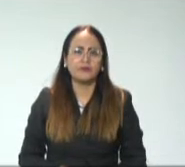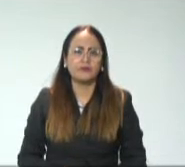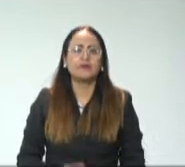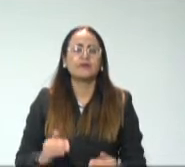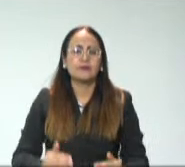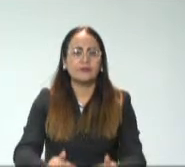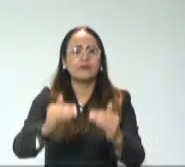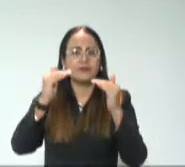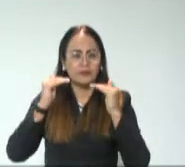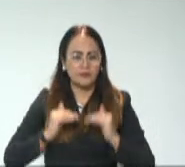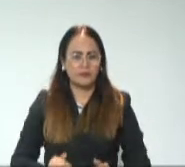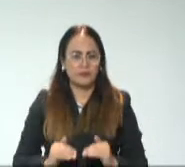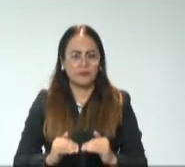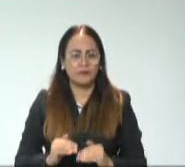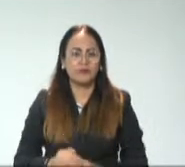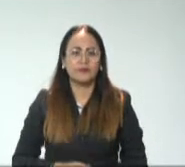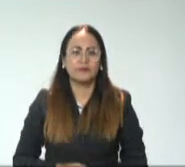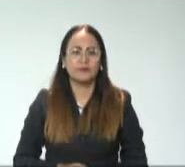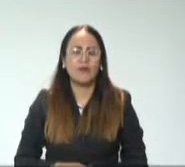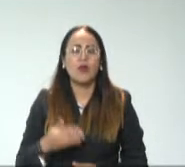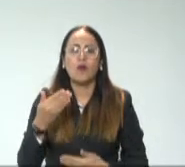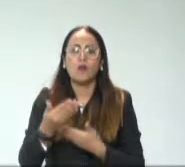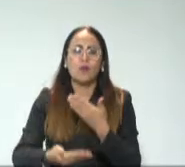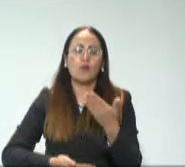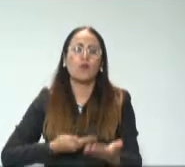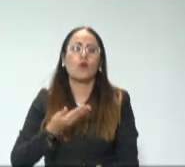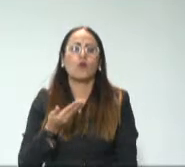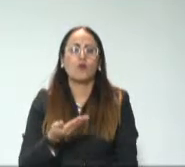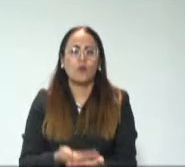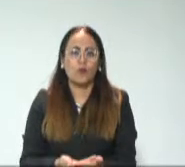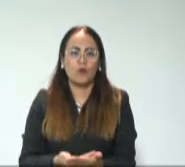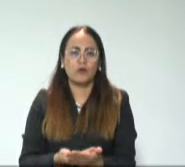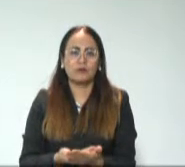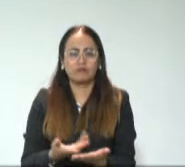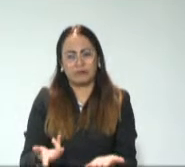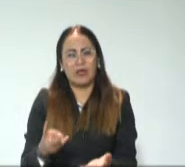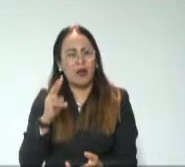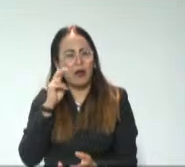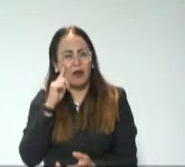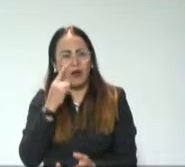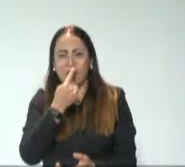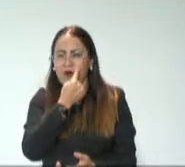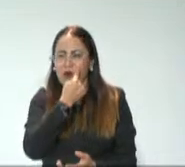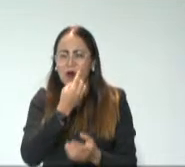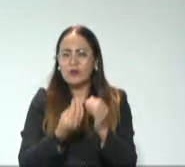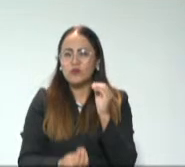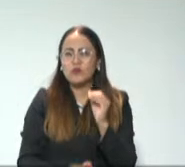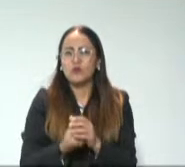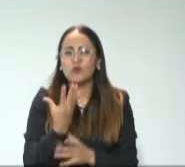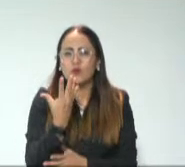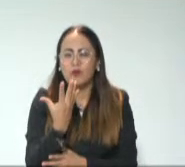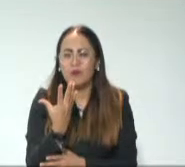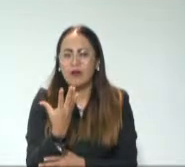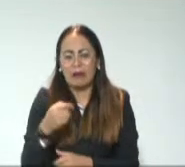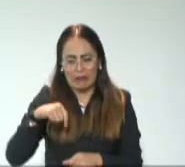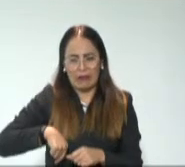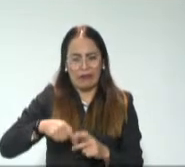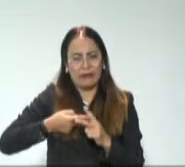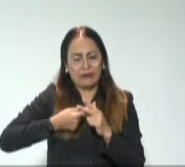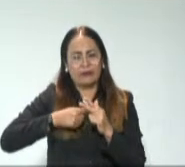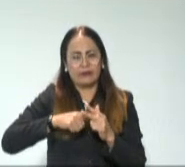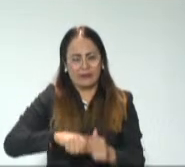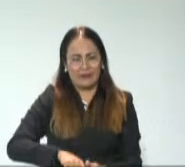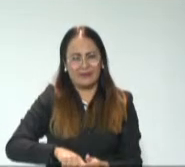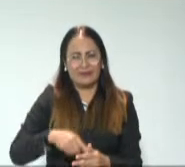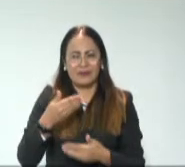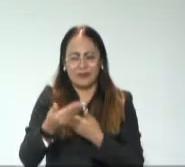de hablar de una una propuesta de visión renovada y aquí partimos de esta